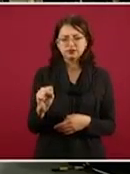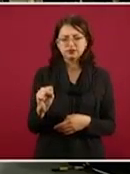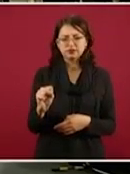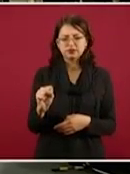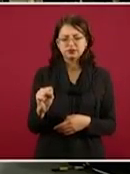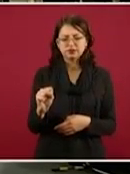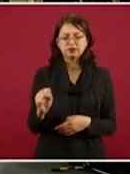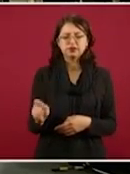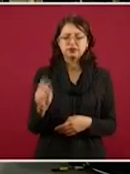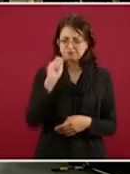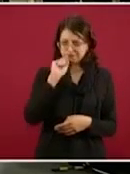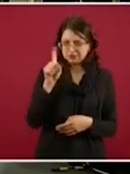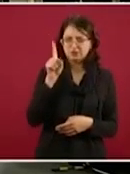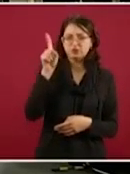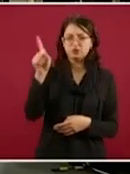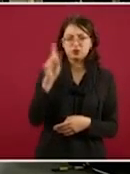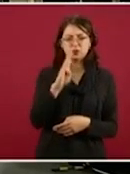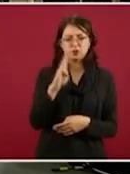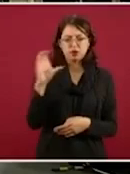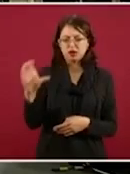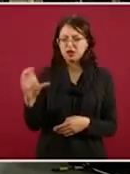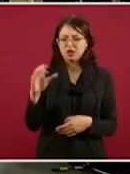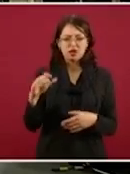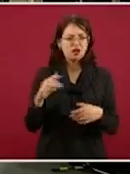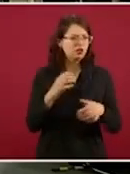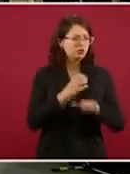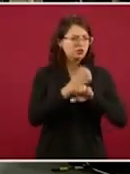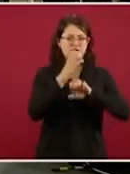Allá mismo en Baja California, en todos lados.